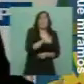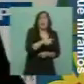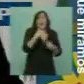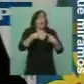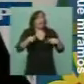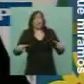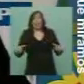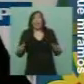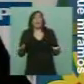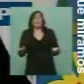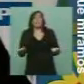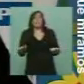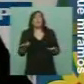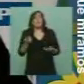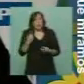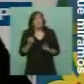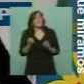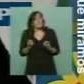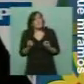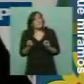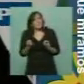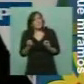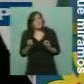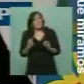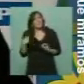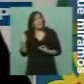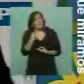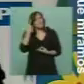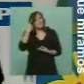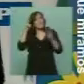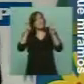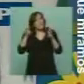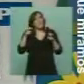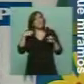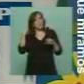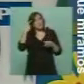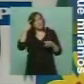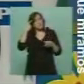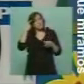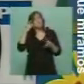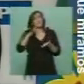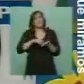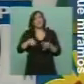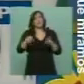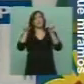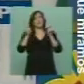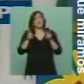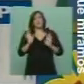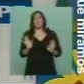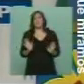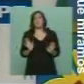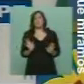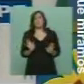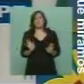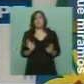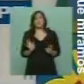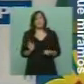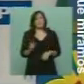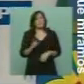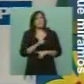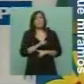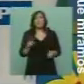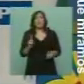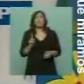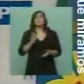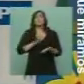fin pilas de cosas pero es necesario también abordar estos temas que de ningún modo de ningún modo